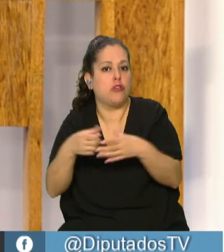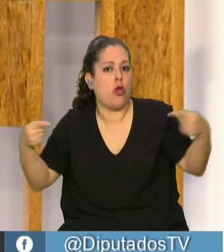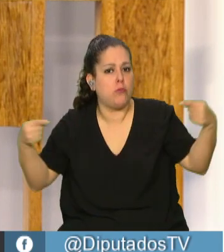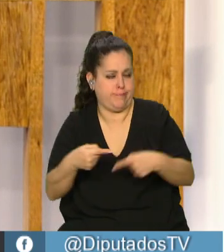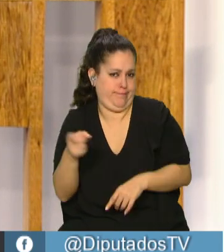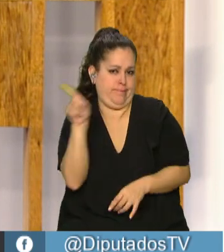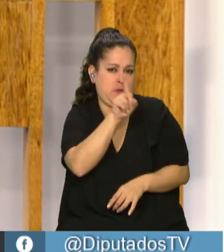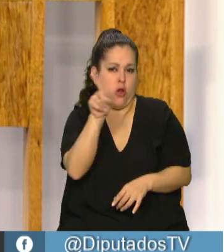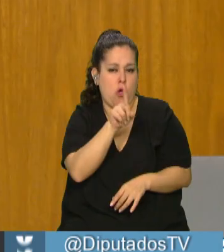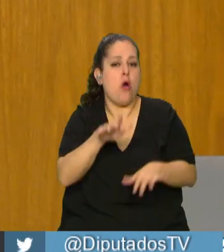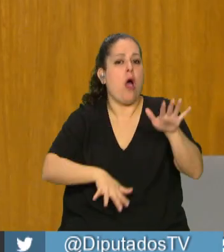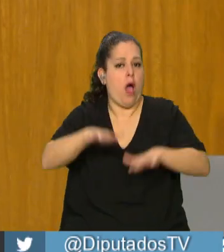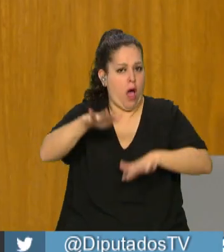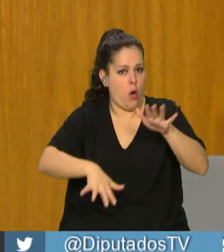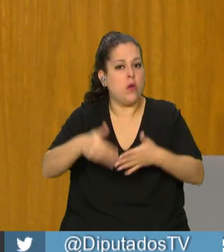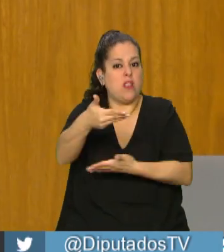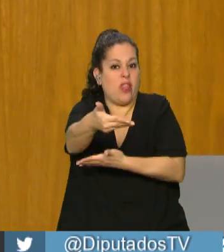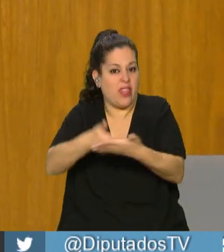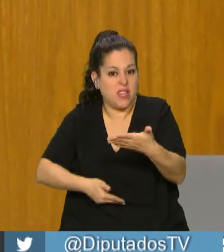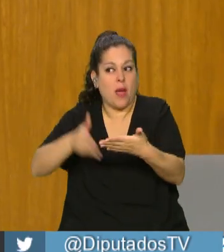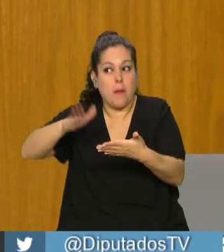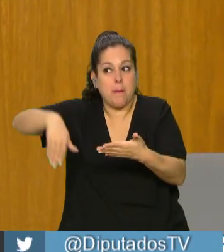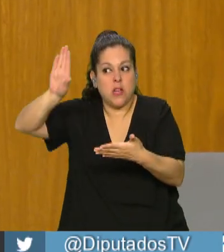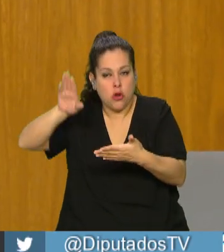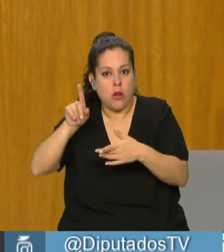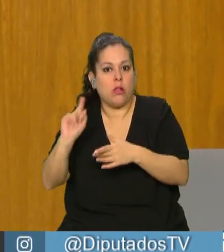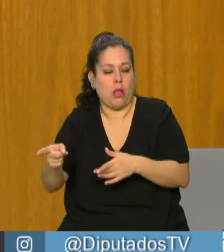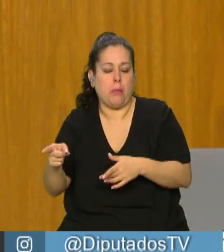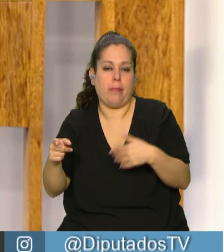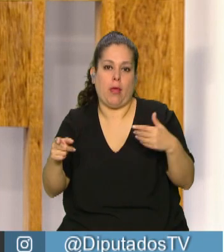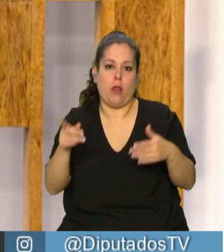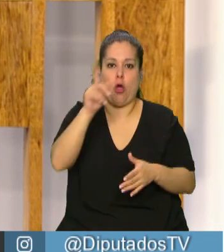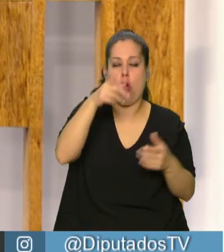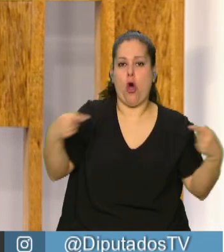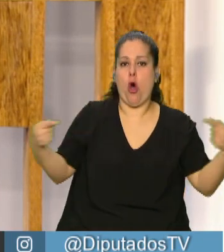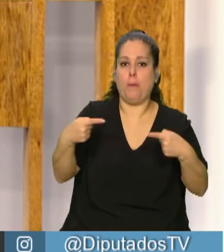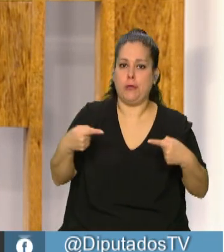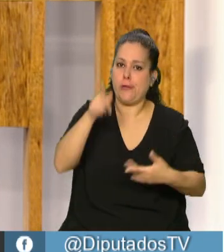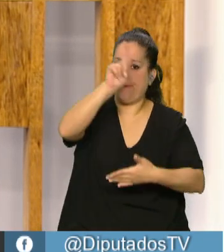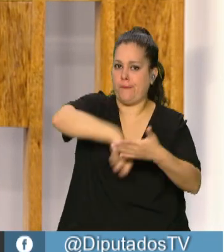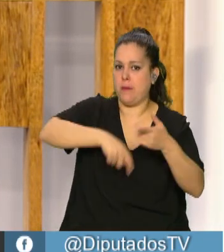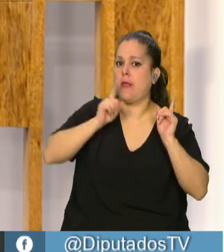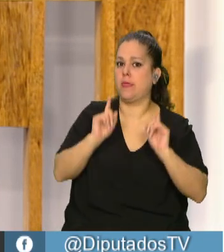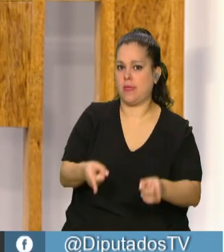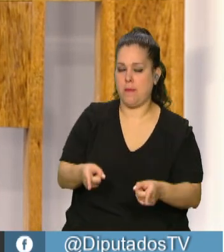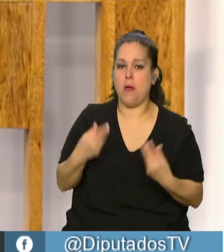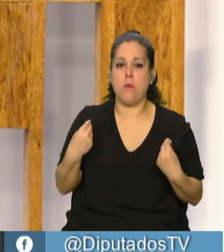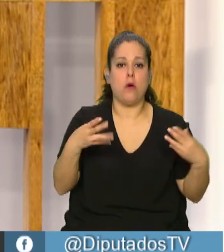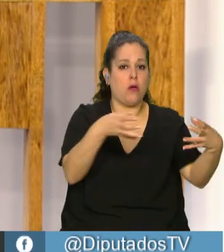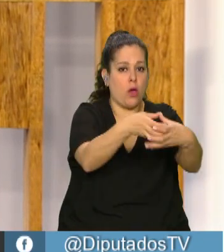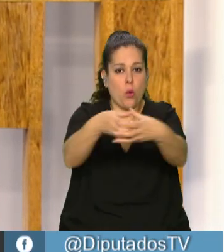A veces los dictámenes de mayoría son de la oposición porque se reúnen varios